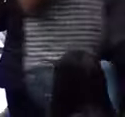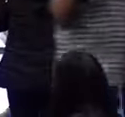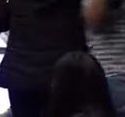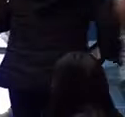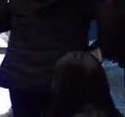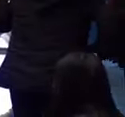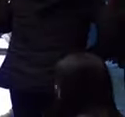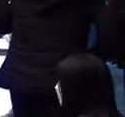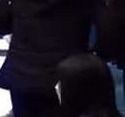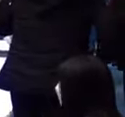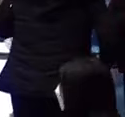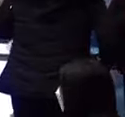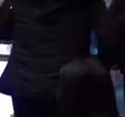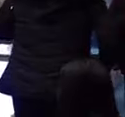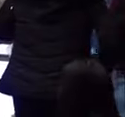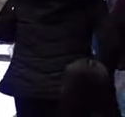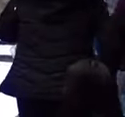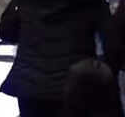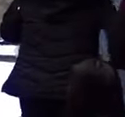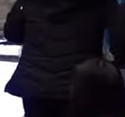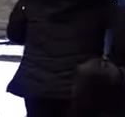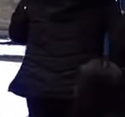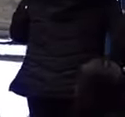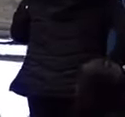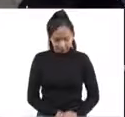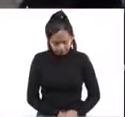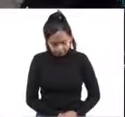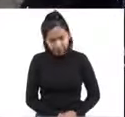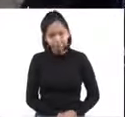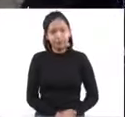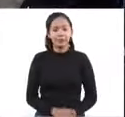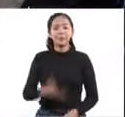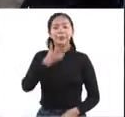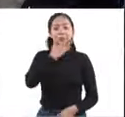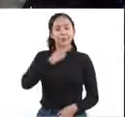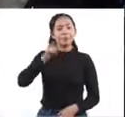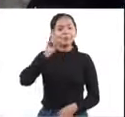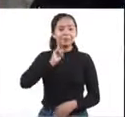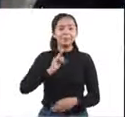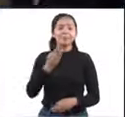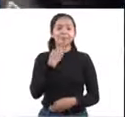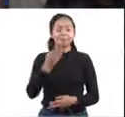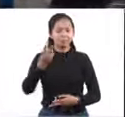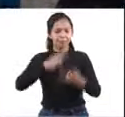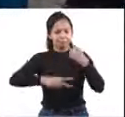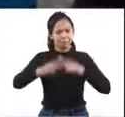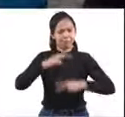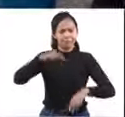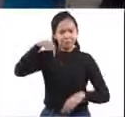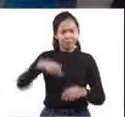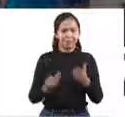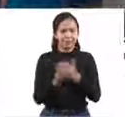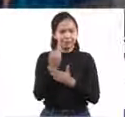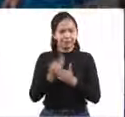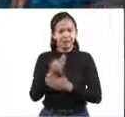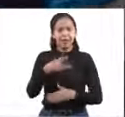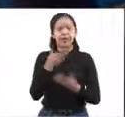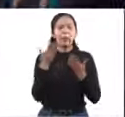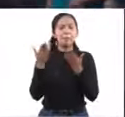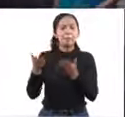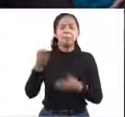Ya me voy. Damas y caballeros, damos la bienvenida en esta mañana a la jefa de gobierno de la Ciudad de